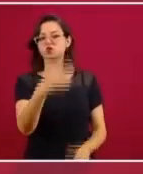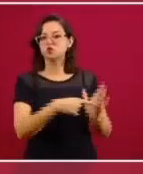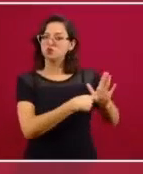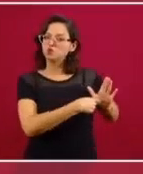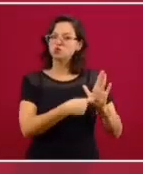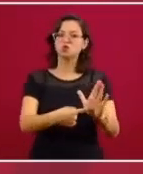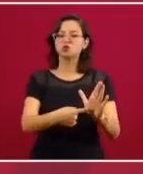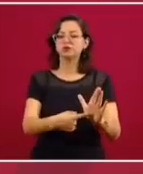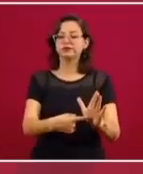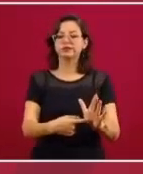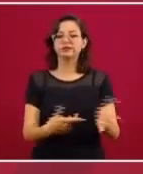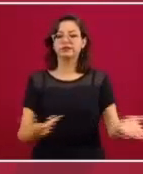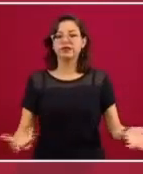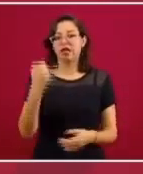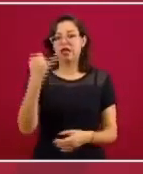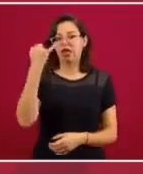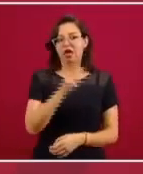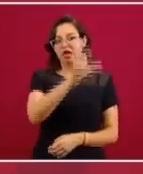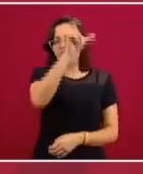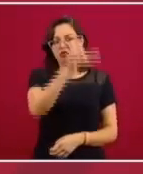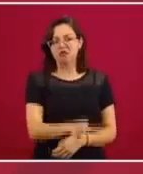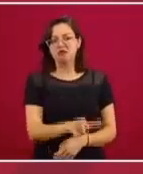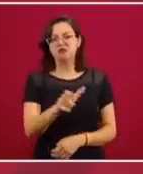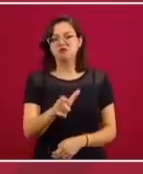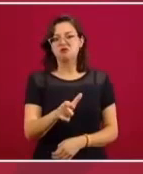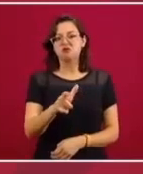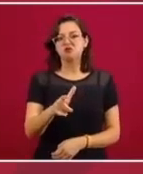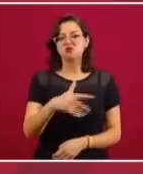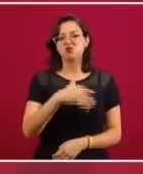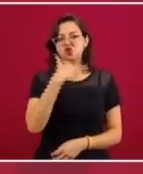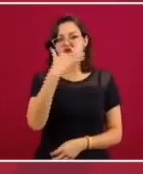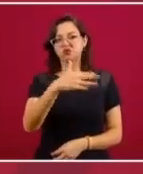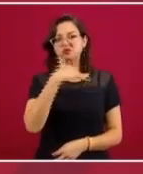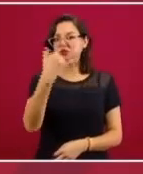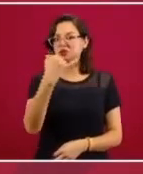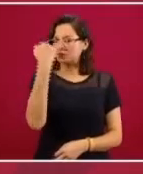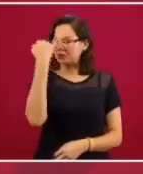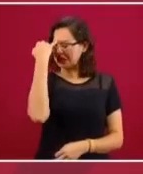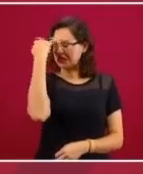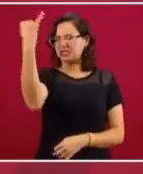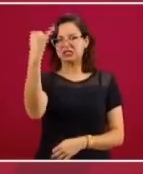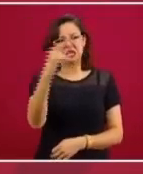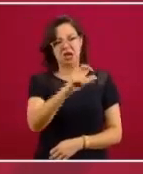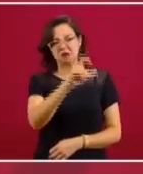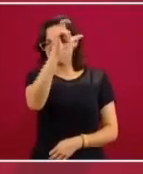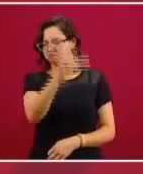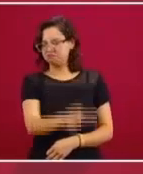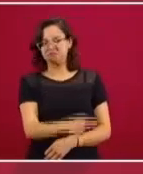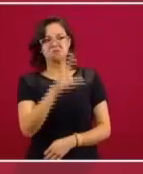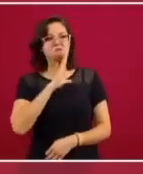que se estigmatice a los corruptos.